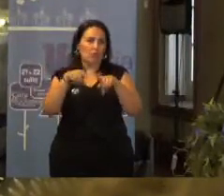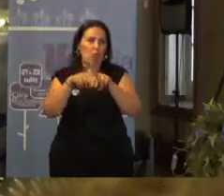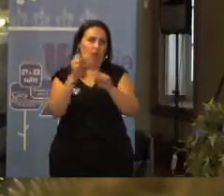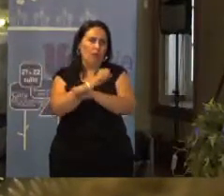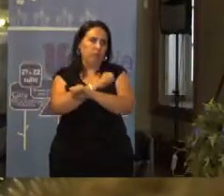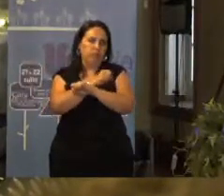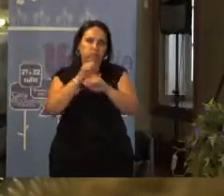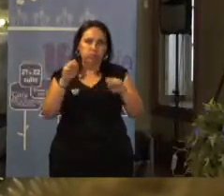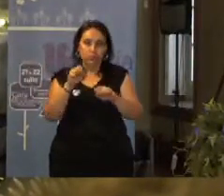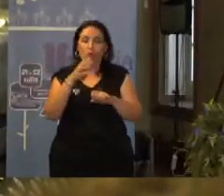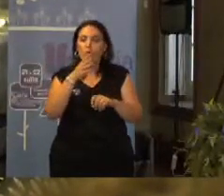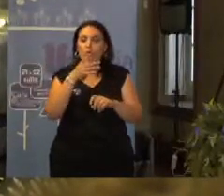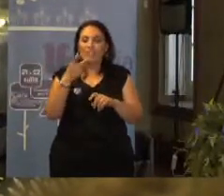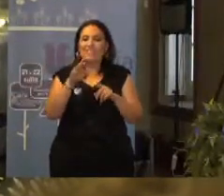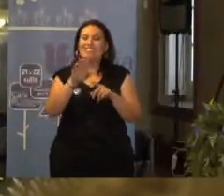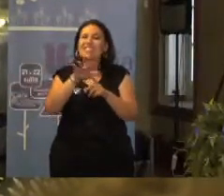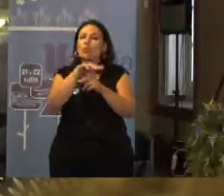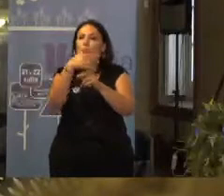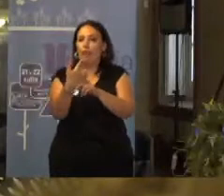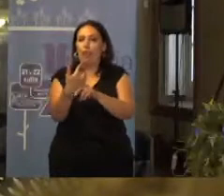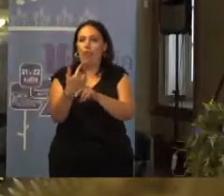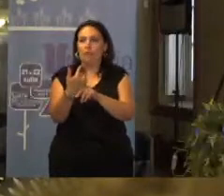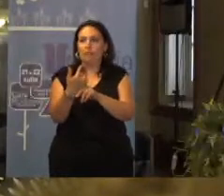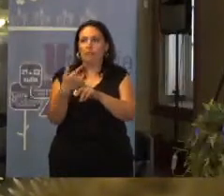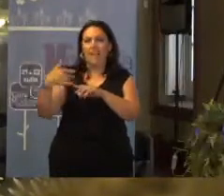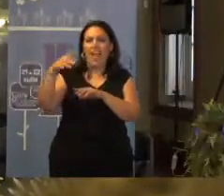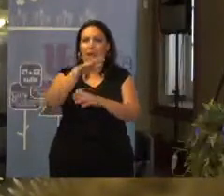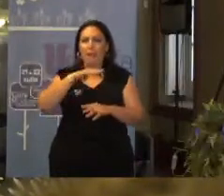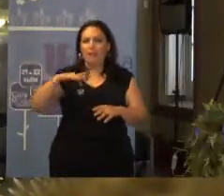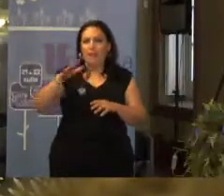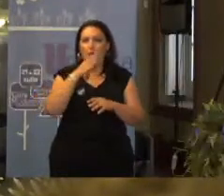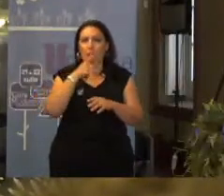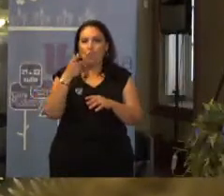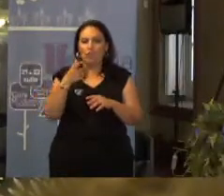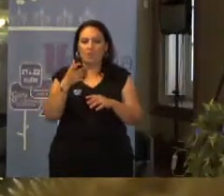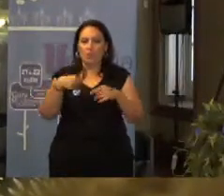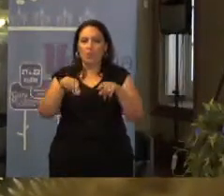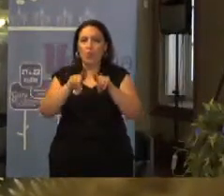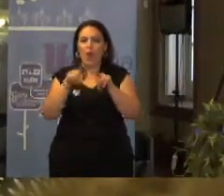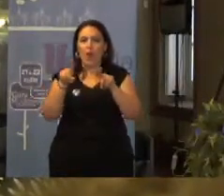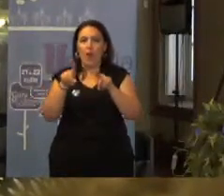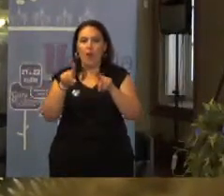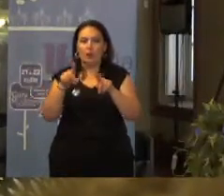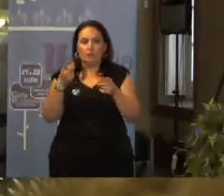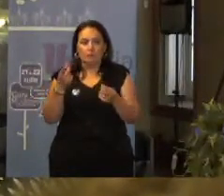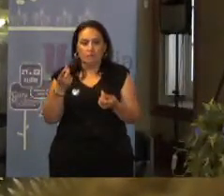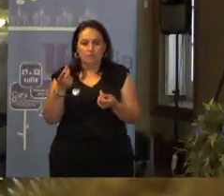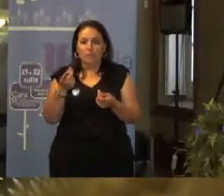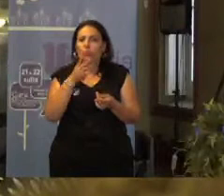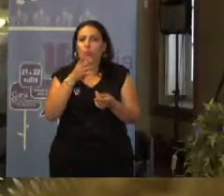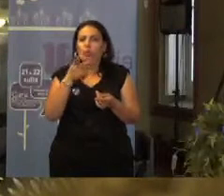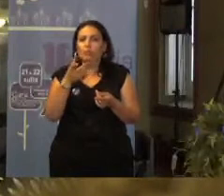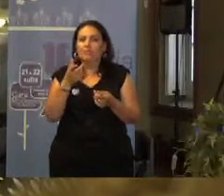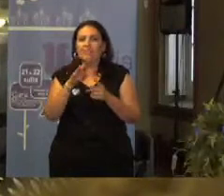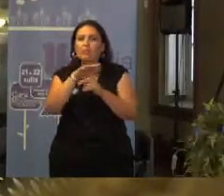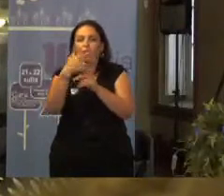problemas ambientais que temos neste momento, entre o aquecemento global, referidos aos problemas María Xosé, é pola demografía.